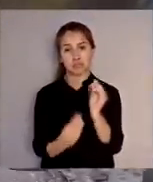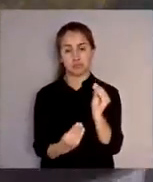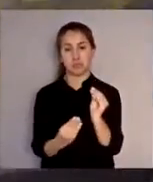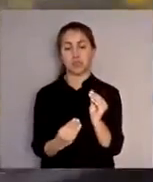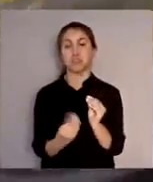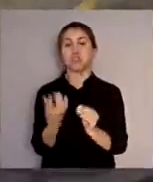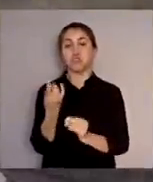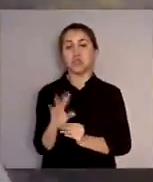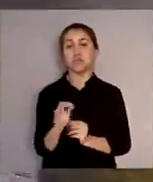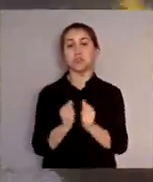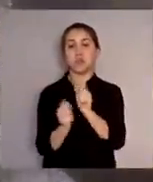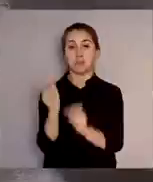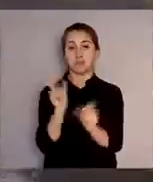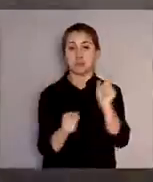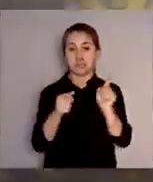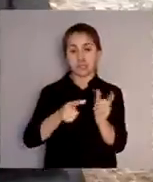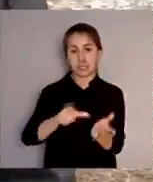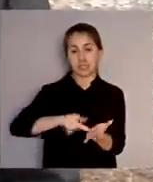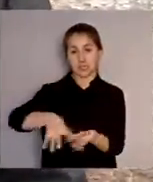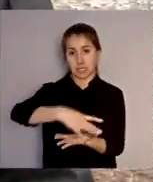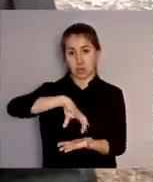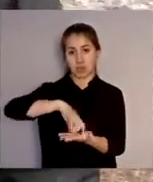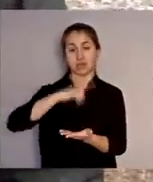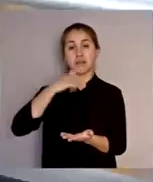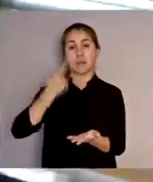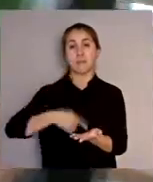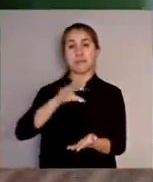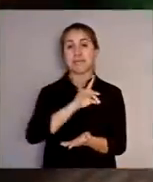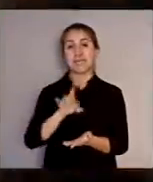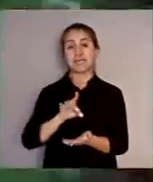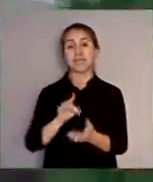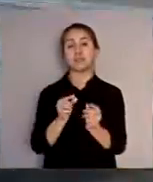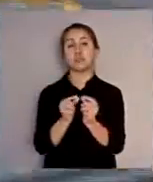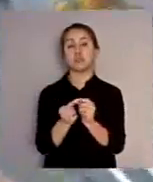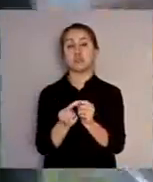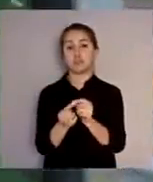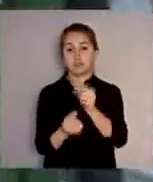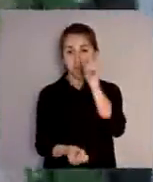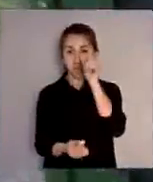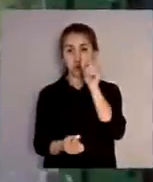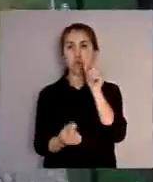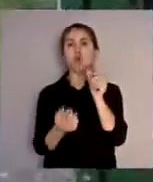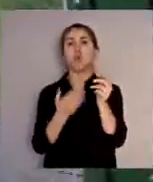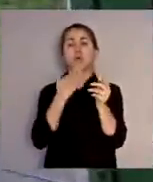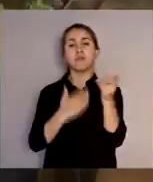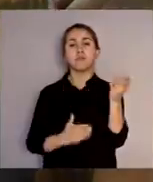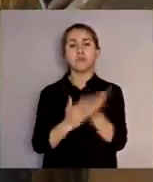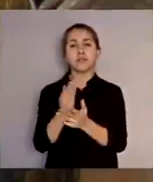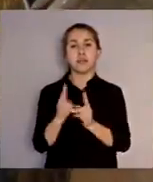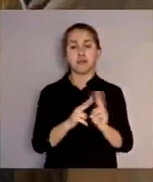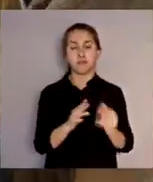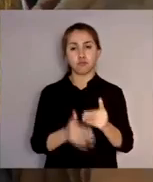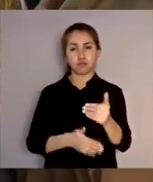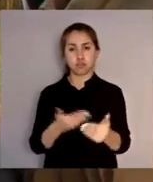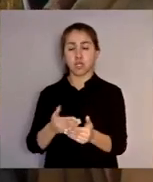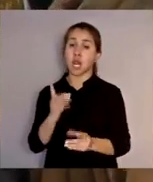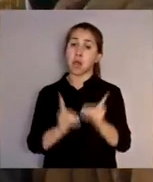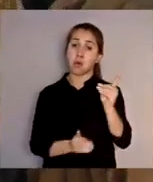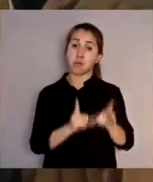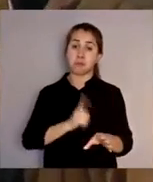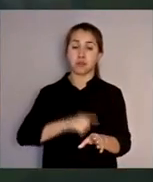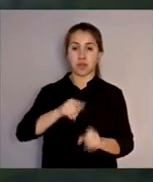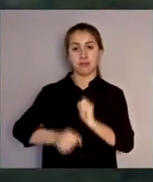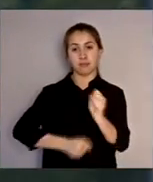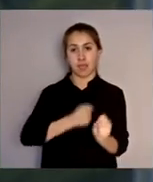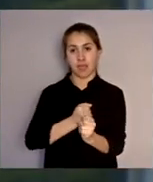Hecho solamente con gente de aquí del lugar. Este tiene 1.500 metros hasta la base superior. ¿Y cuándo va a comenzar a funcionar? Que debe ser en algún momento